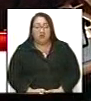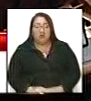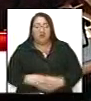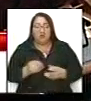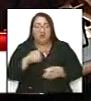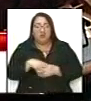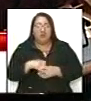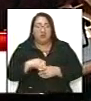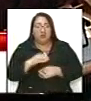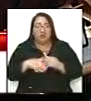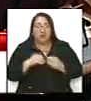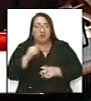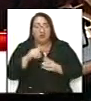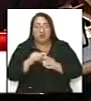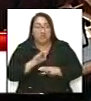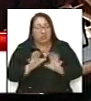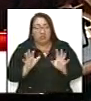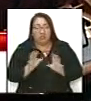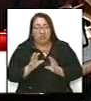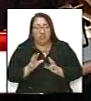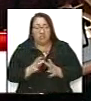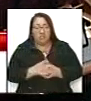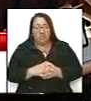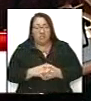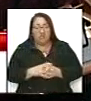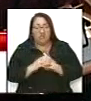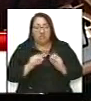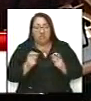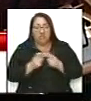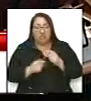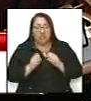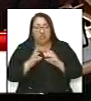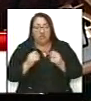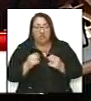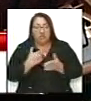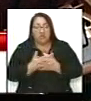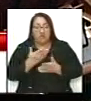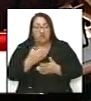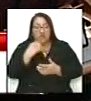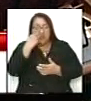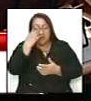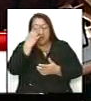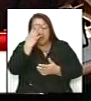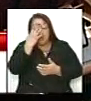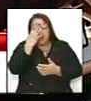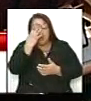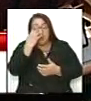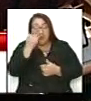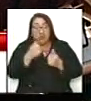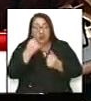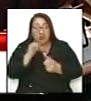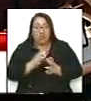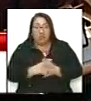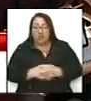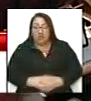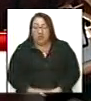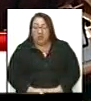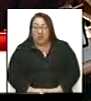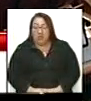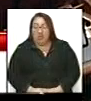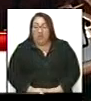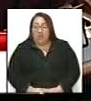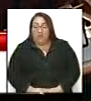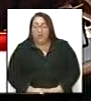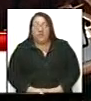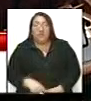Todo lo que tiene que ver con candidatos. Y para eso están convocados los congresistas el día de hoy a sustentar. ¿Cuál va a ser la metodología? De aquí en adelante, porque en los